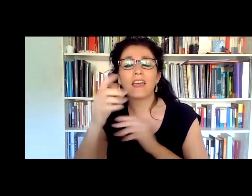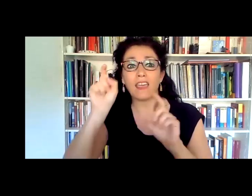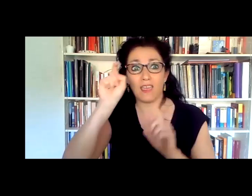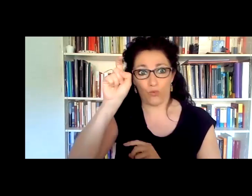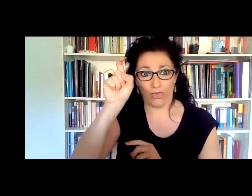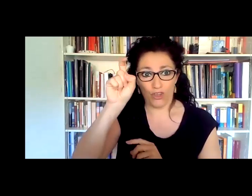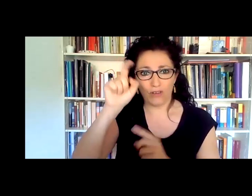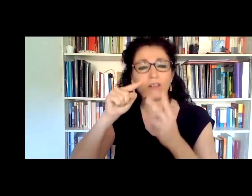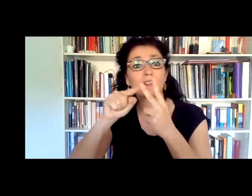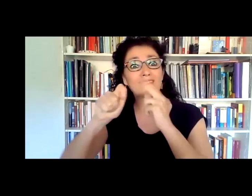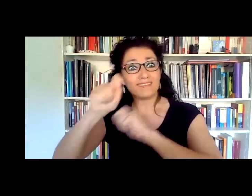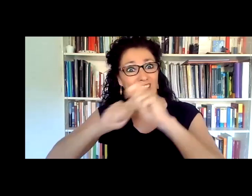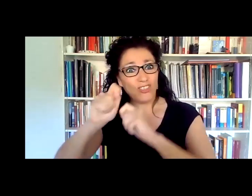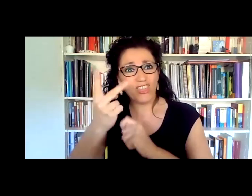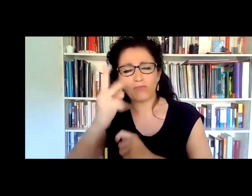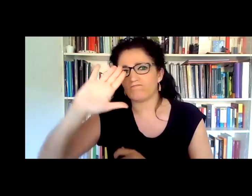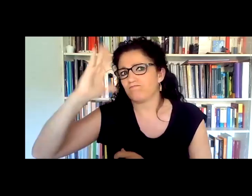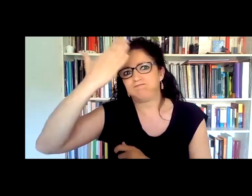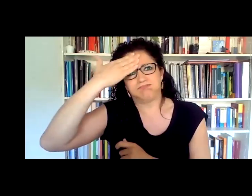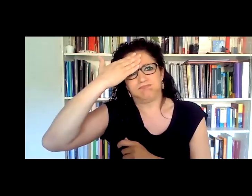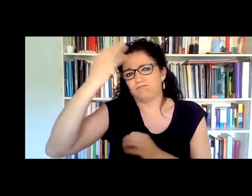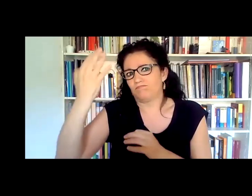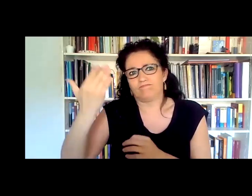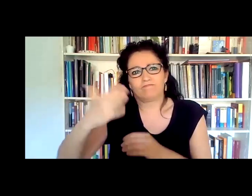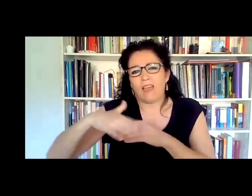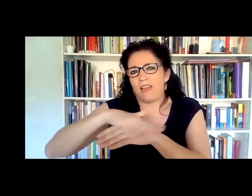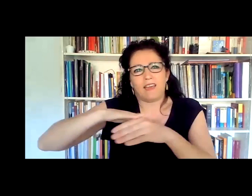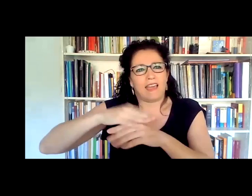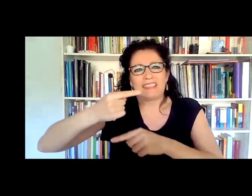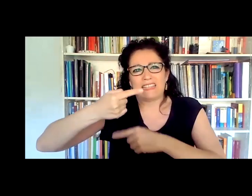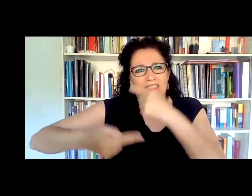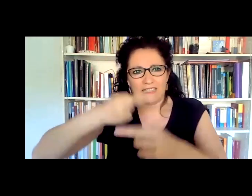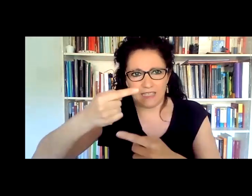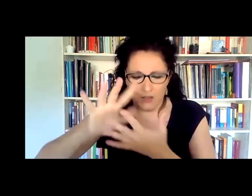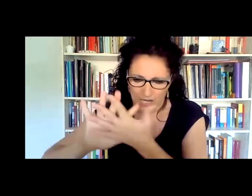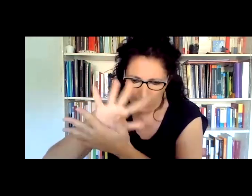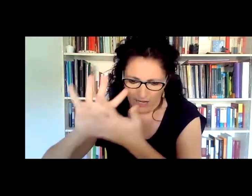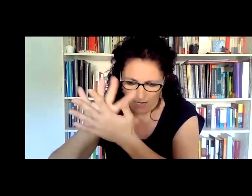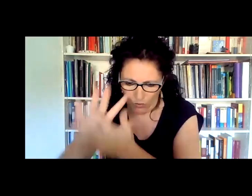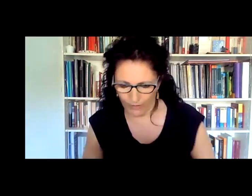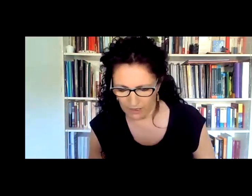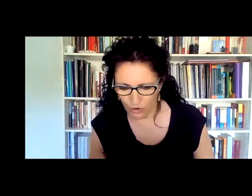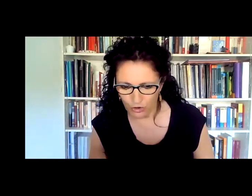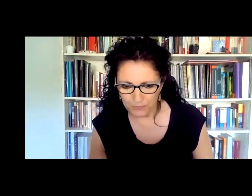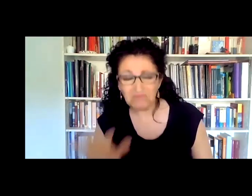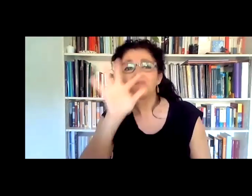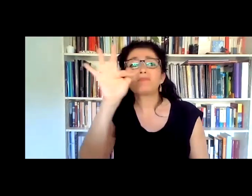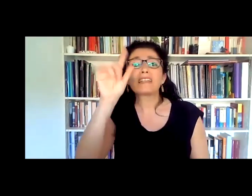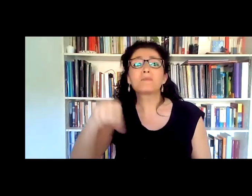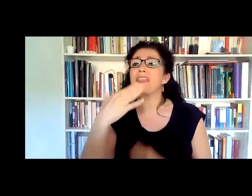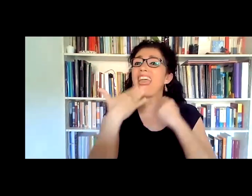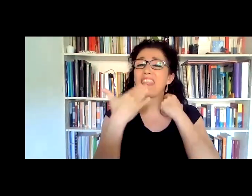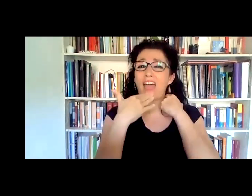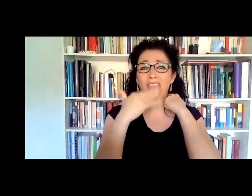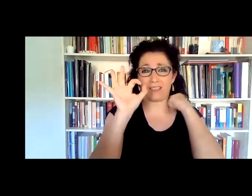más de un 71% en el entorno asociativo. Quiere decir que estos dos últimos son los ámbitos fundamentales donde se produce